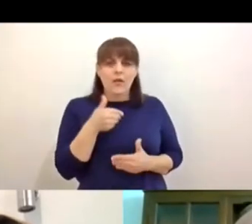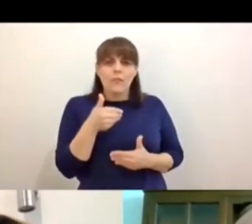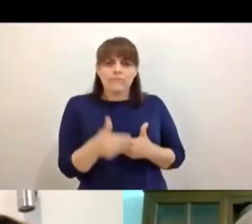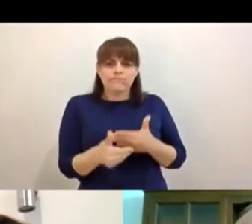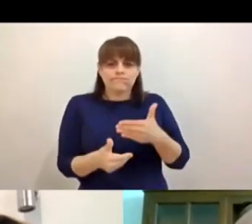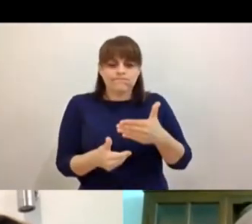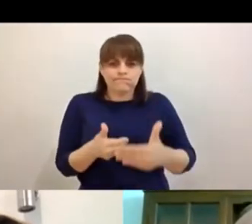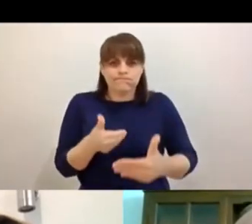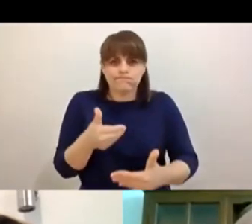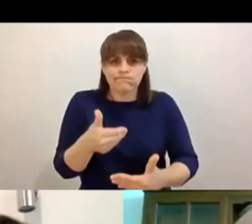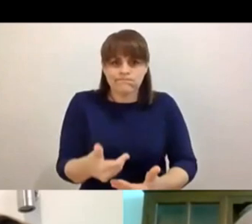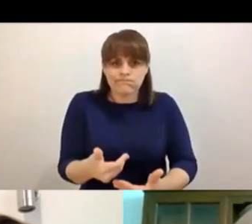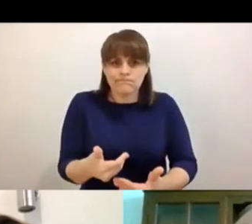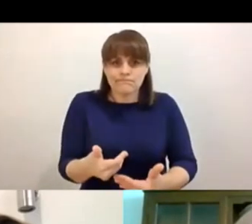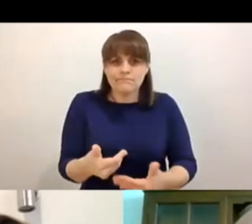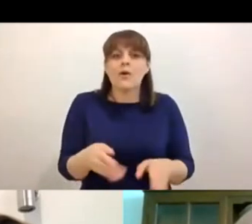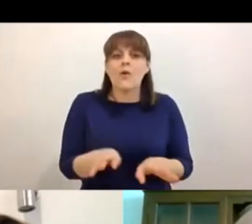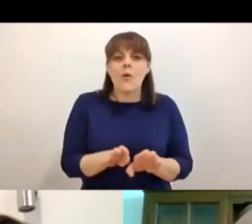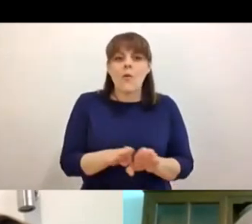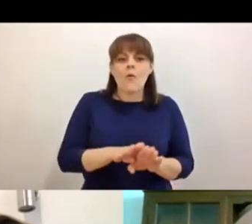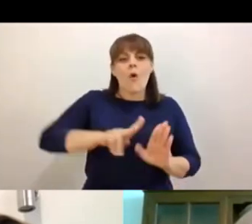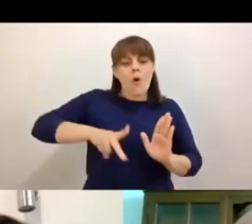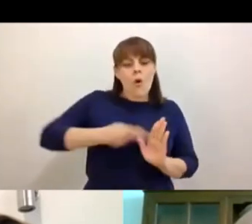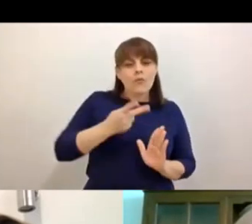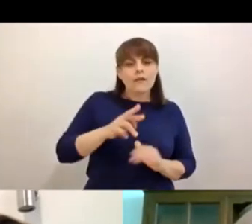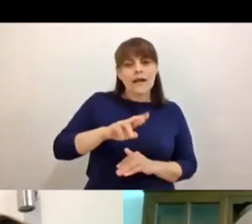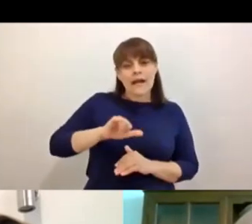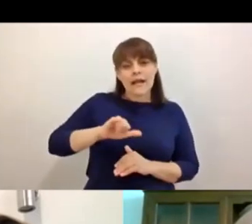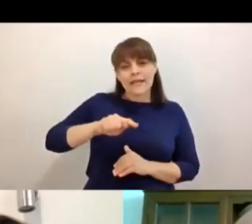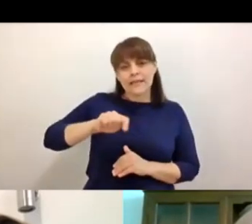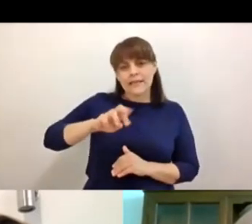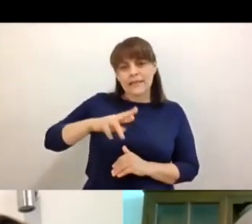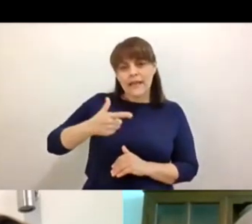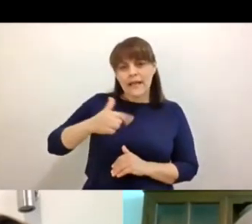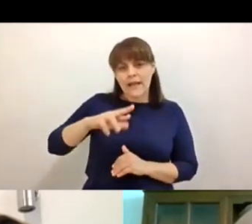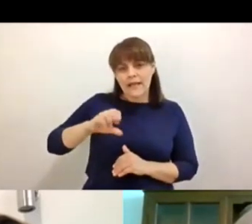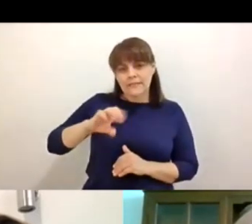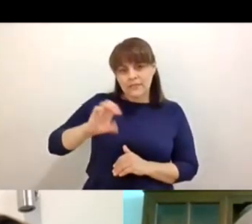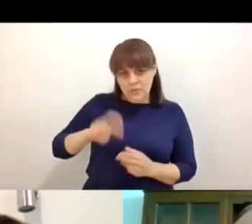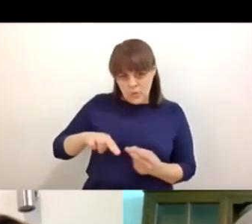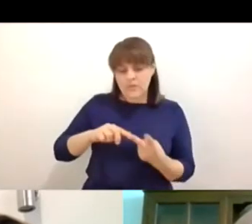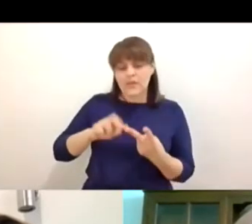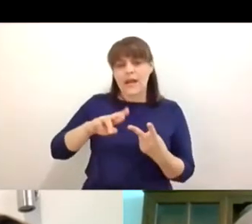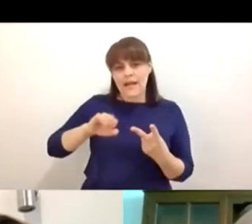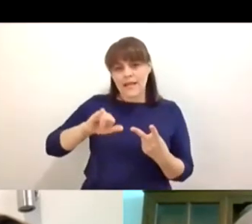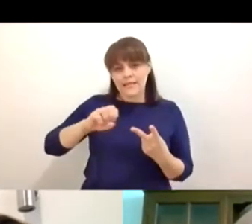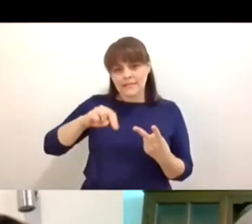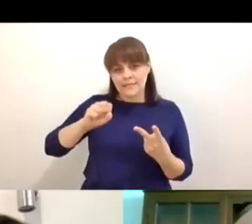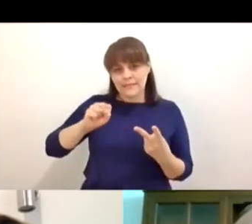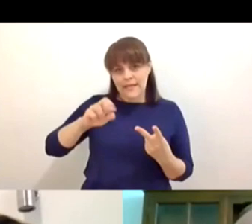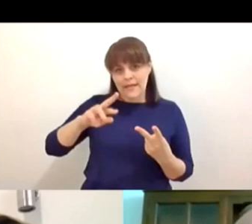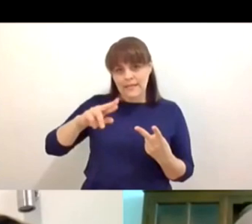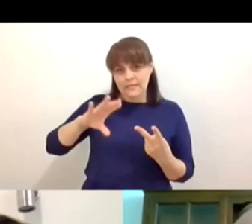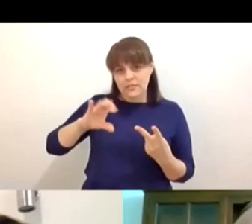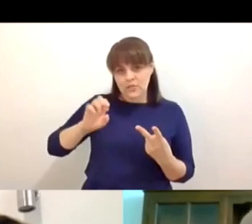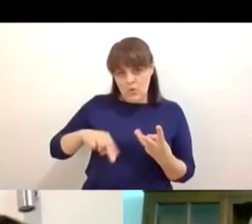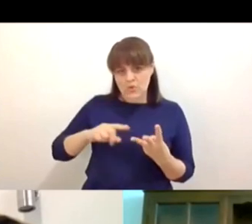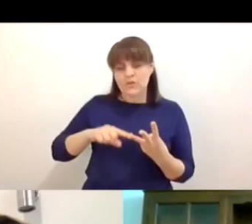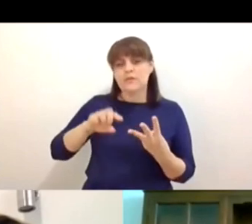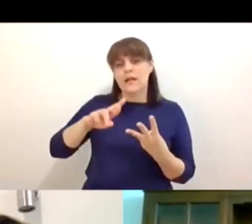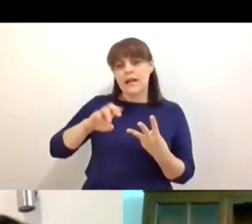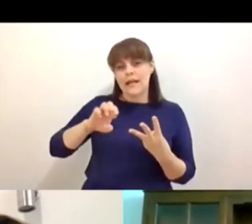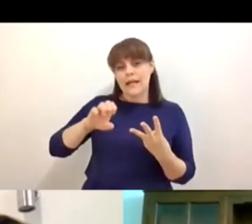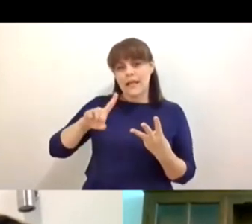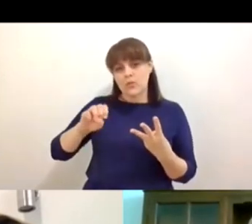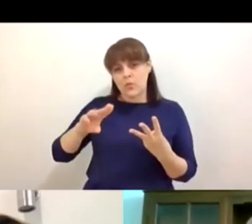la reintegración, reinserción y reeducación. La reintegración, ¿por qué la divido de la reinserción? Porque